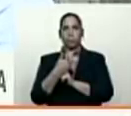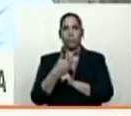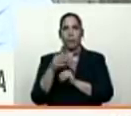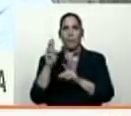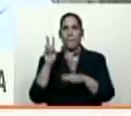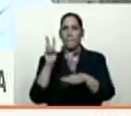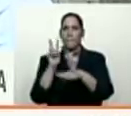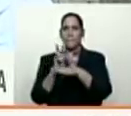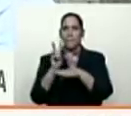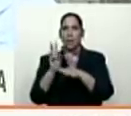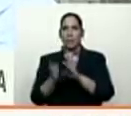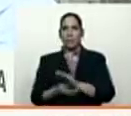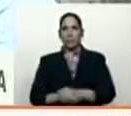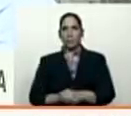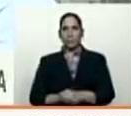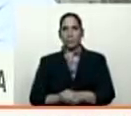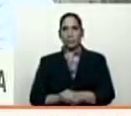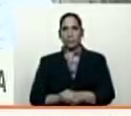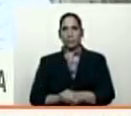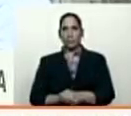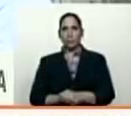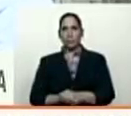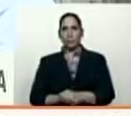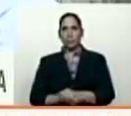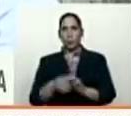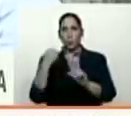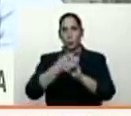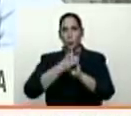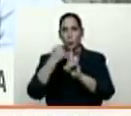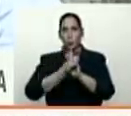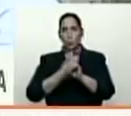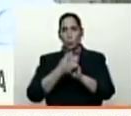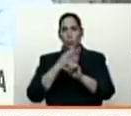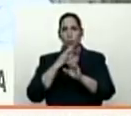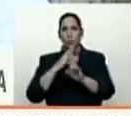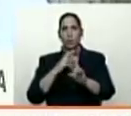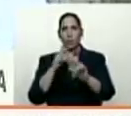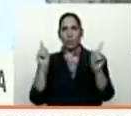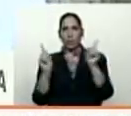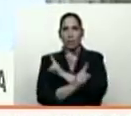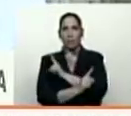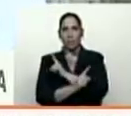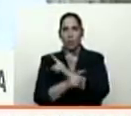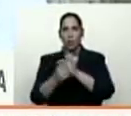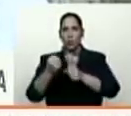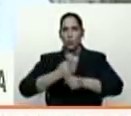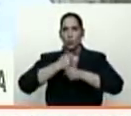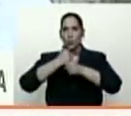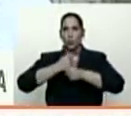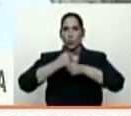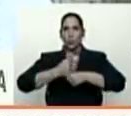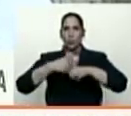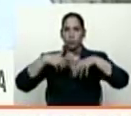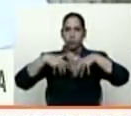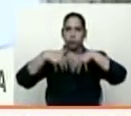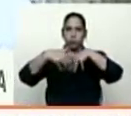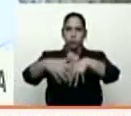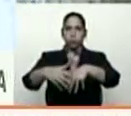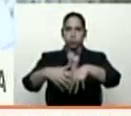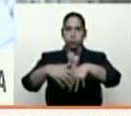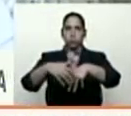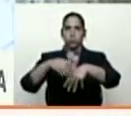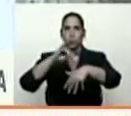el resultado de la batalla lo cambió la carga de caballería del coronel Juan José Rondón con